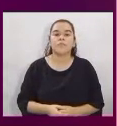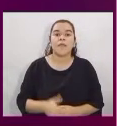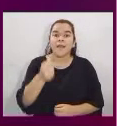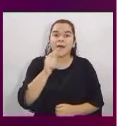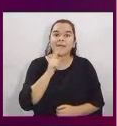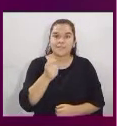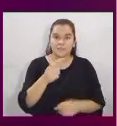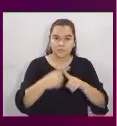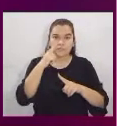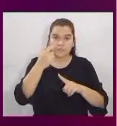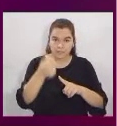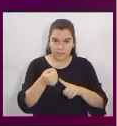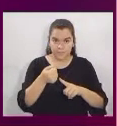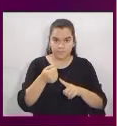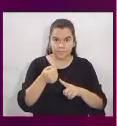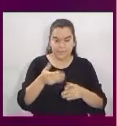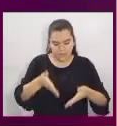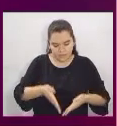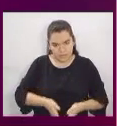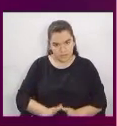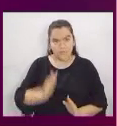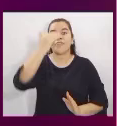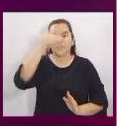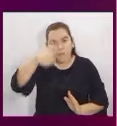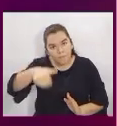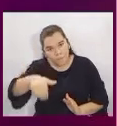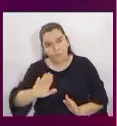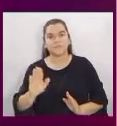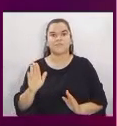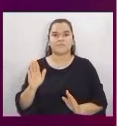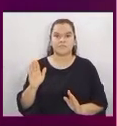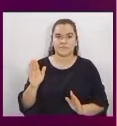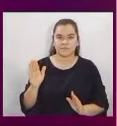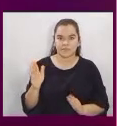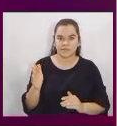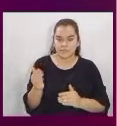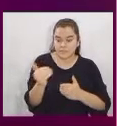Las ataxias, dijimos, pueden ser adquiridas o genéticas.